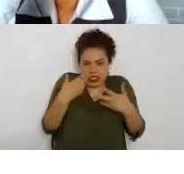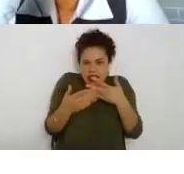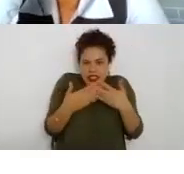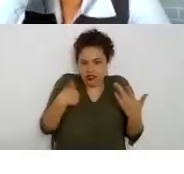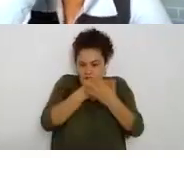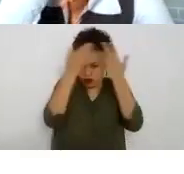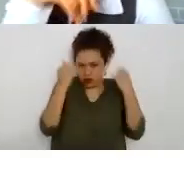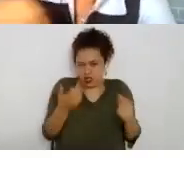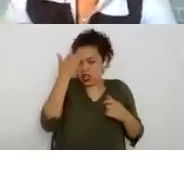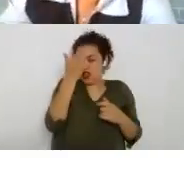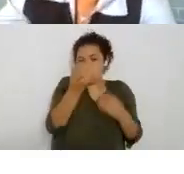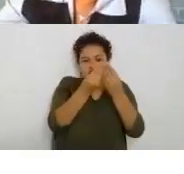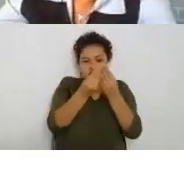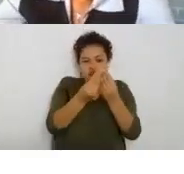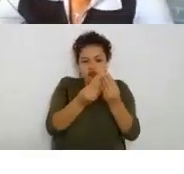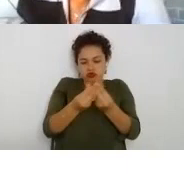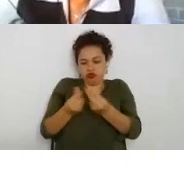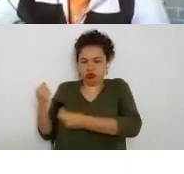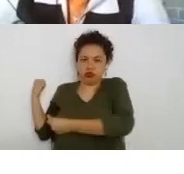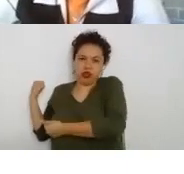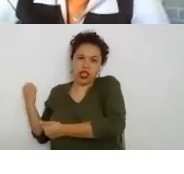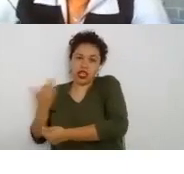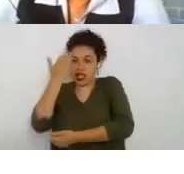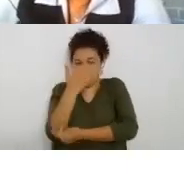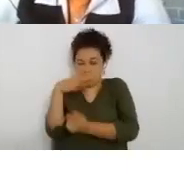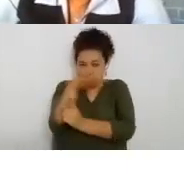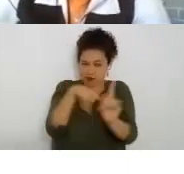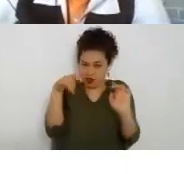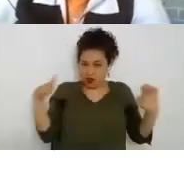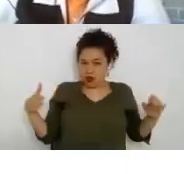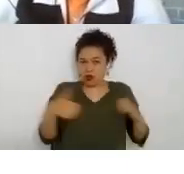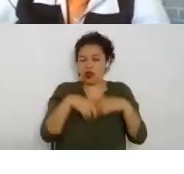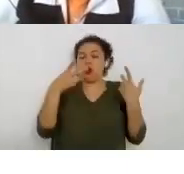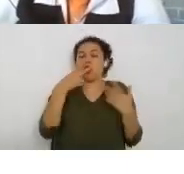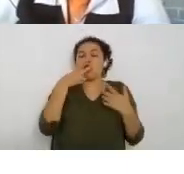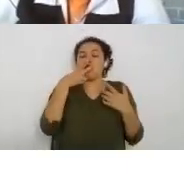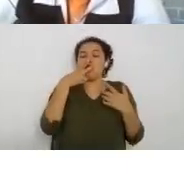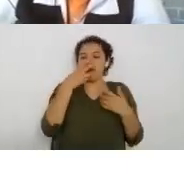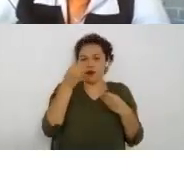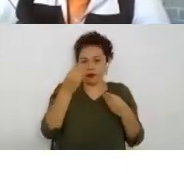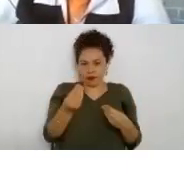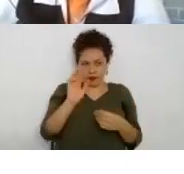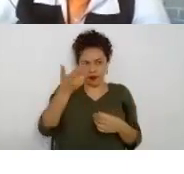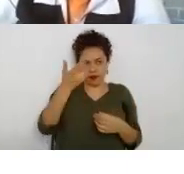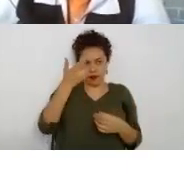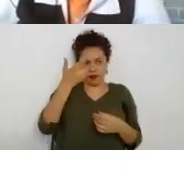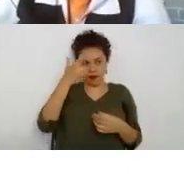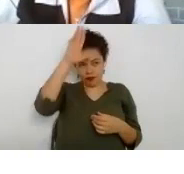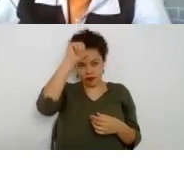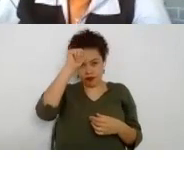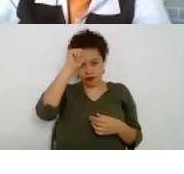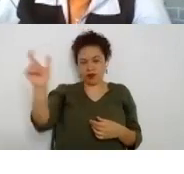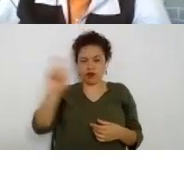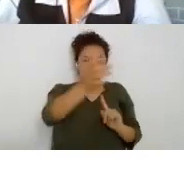estamos perdiendo tiempo. Y recordemos que el tiempo en las situaciones de emergencia es muy valioso. ¿De acuerdo? Y en este caso, cuando alguna